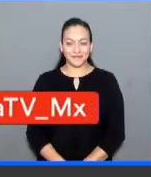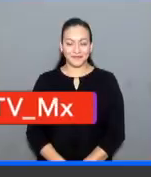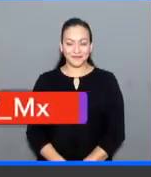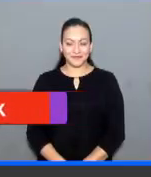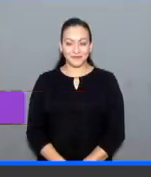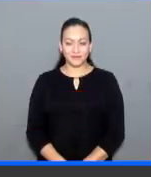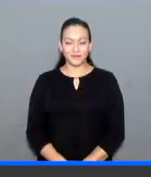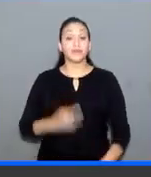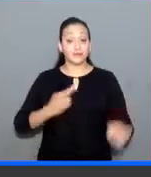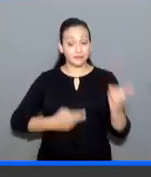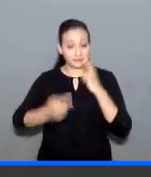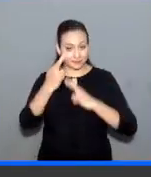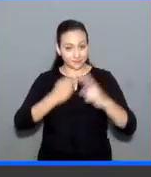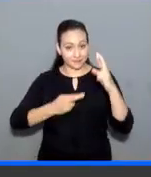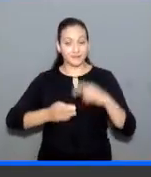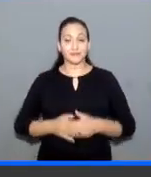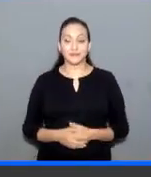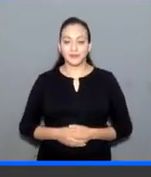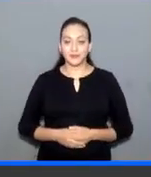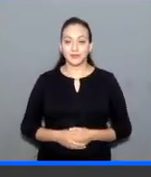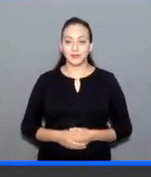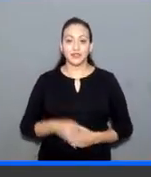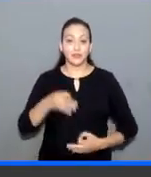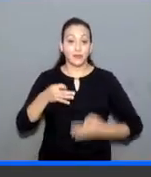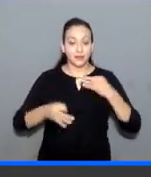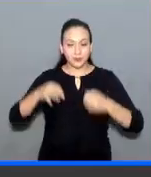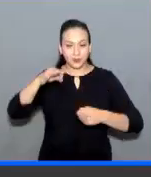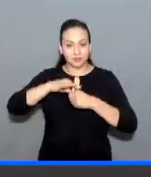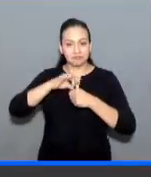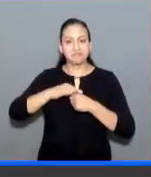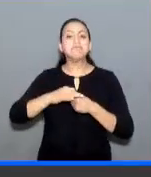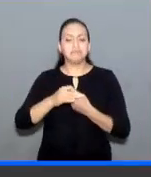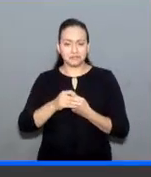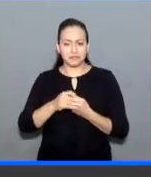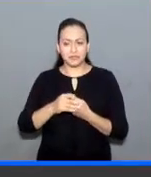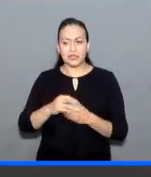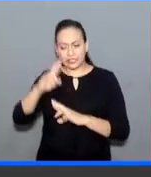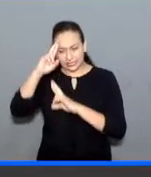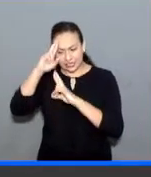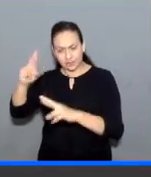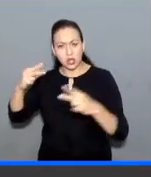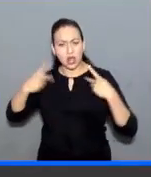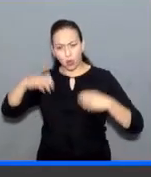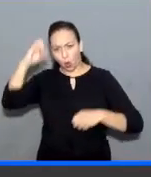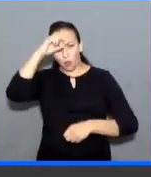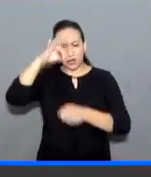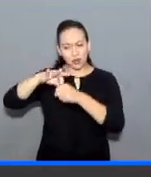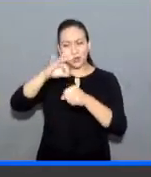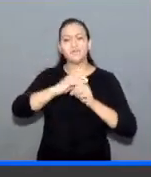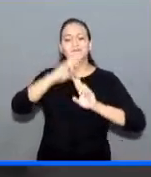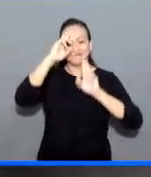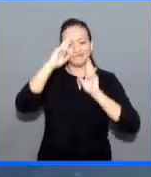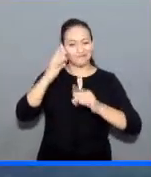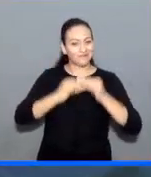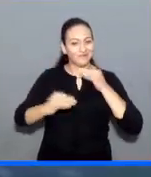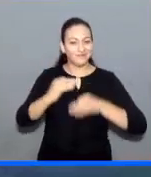Enseguida, el Tribunal Electoral cumplió con su deber de respetar la voluntad ciudadana en las elecciones.